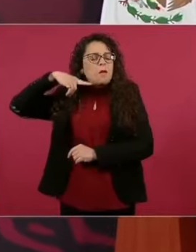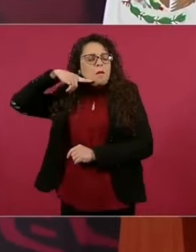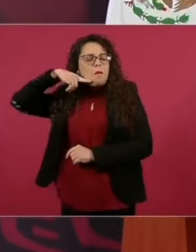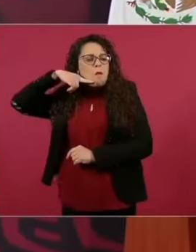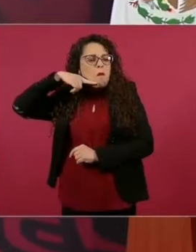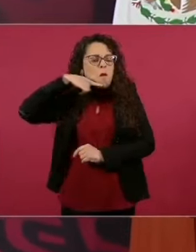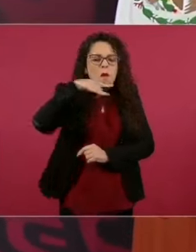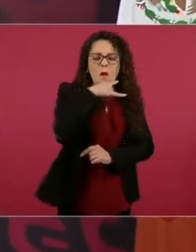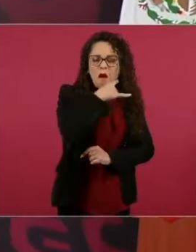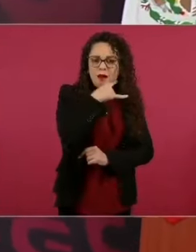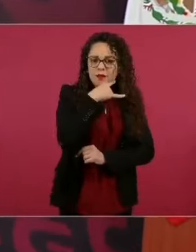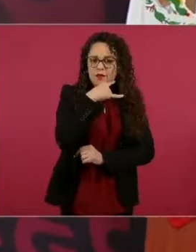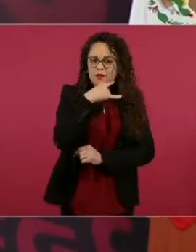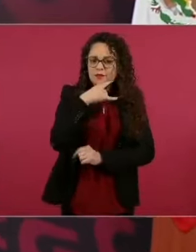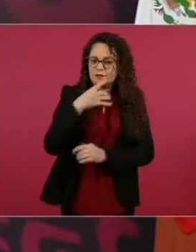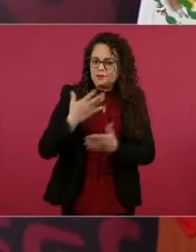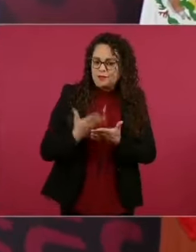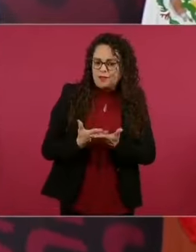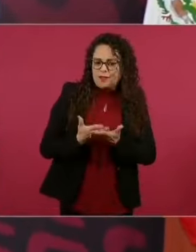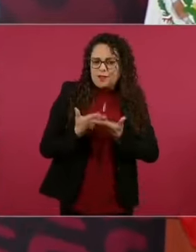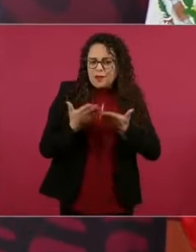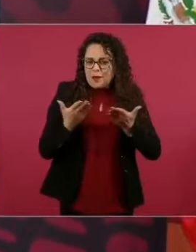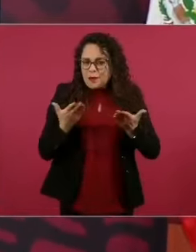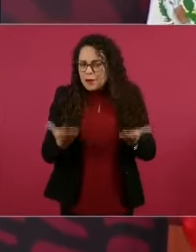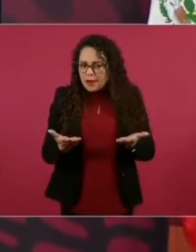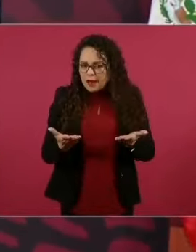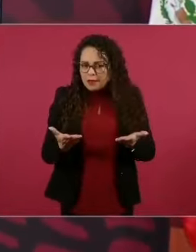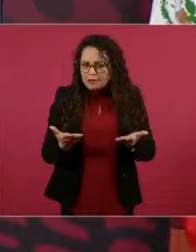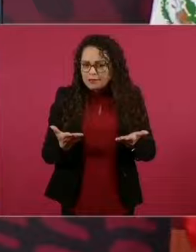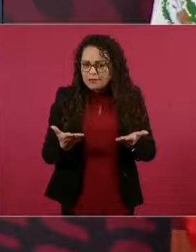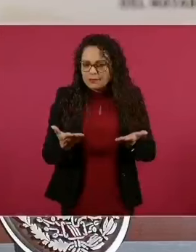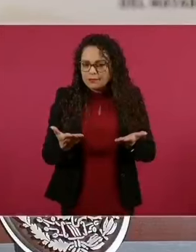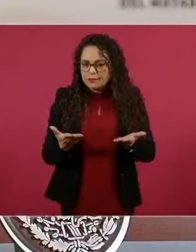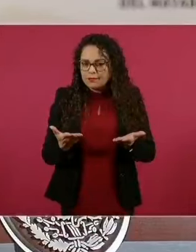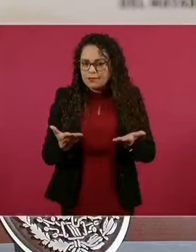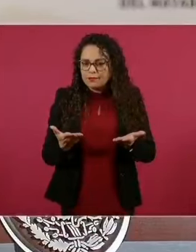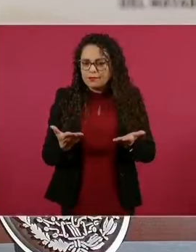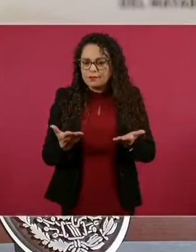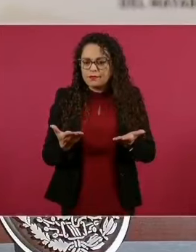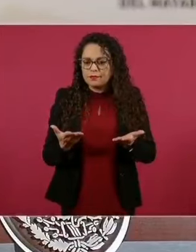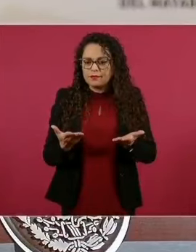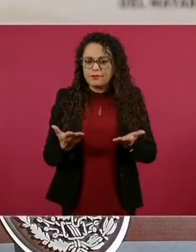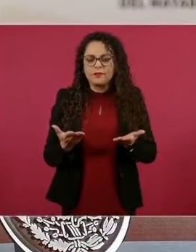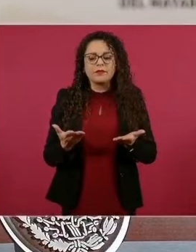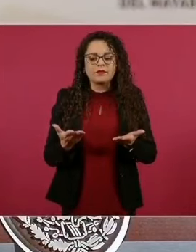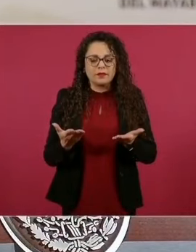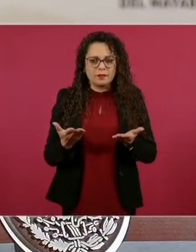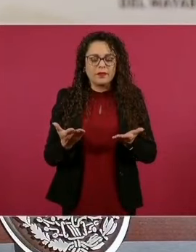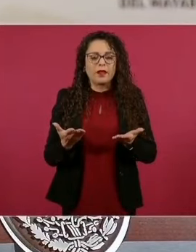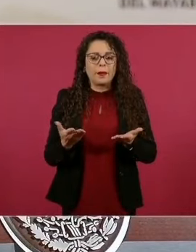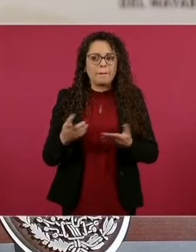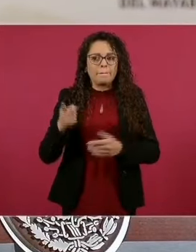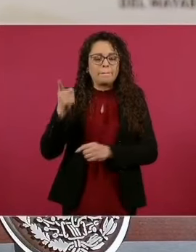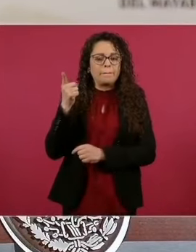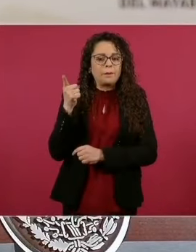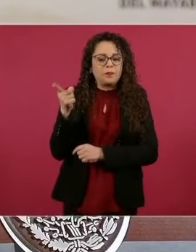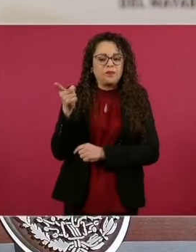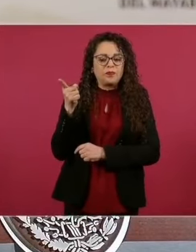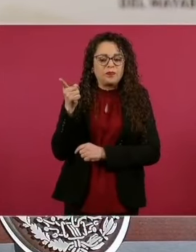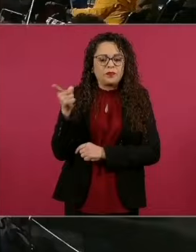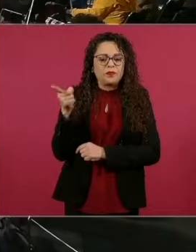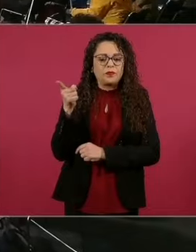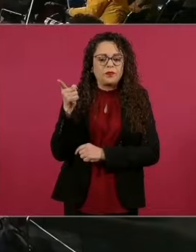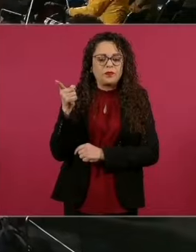de haber llegado al gobierno de Andrés Manuel López Obrador, pues señalando discrepancias con la manera de tomar